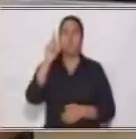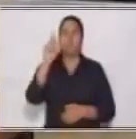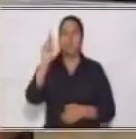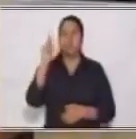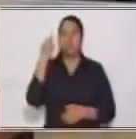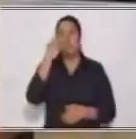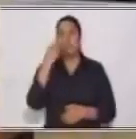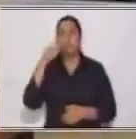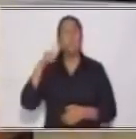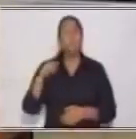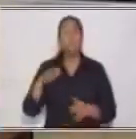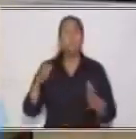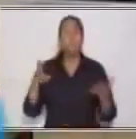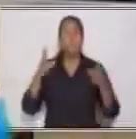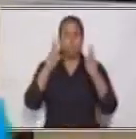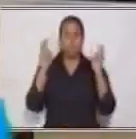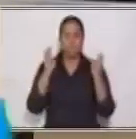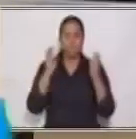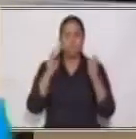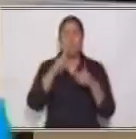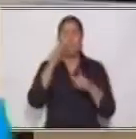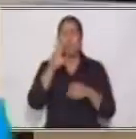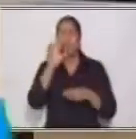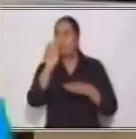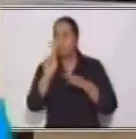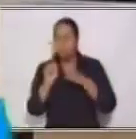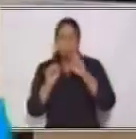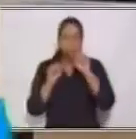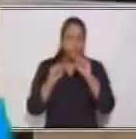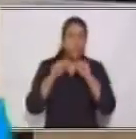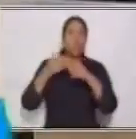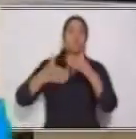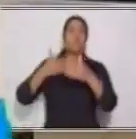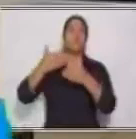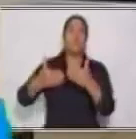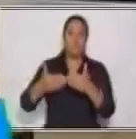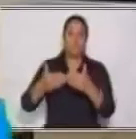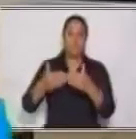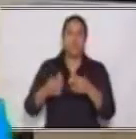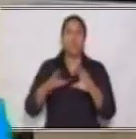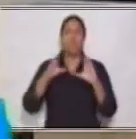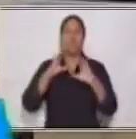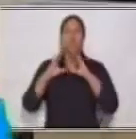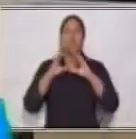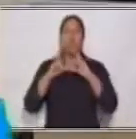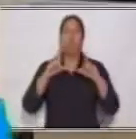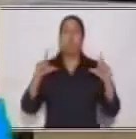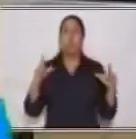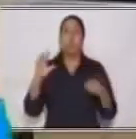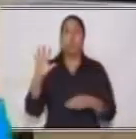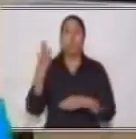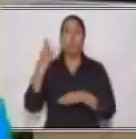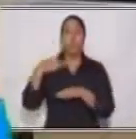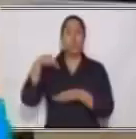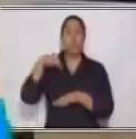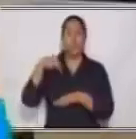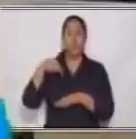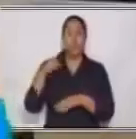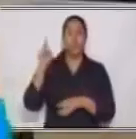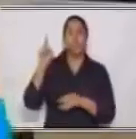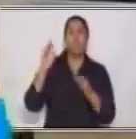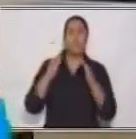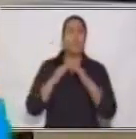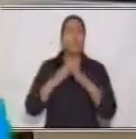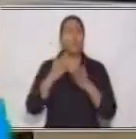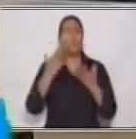desarrollar el tema Identificando secuencias del área de comunicación y lenguaje de quinto grado. Si en casa hay alguna persona